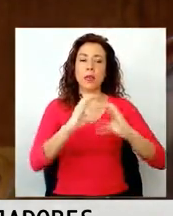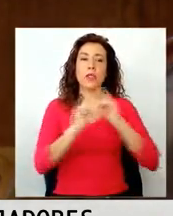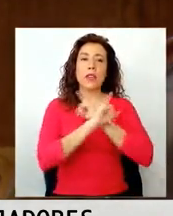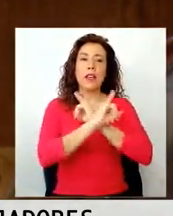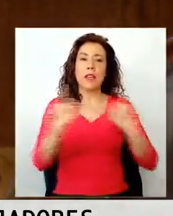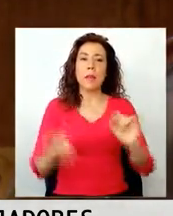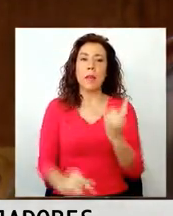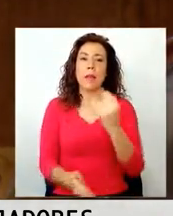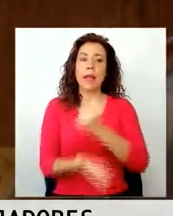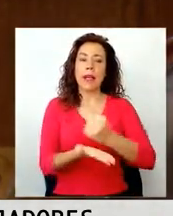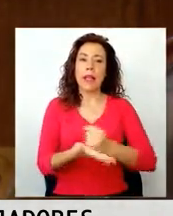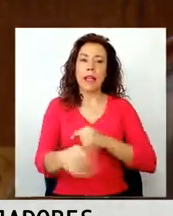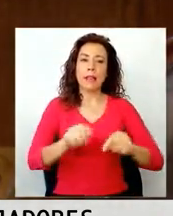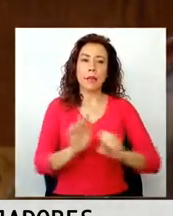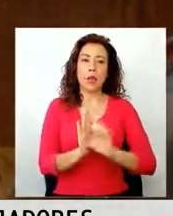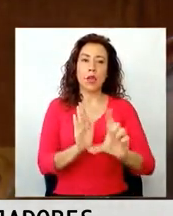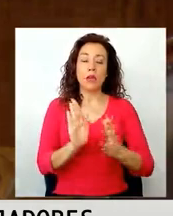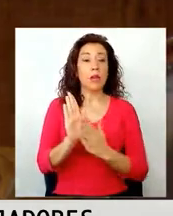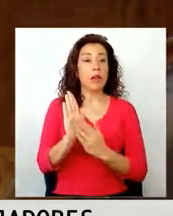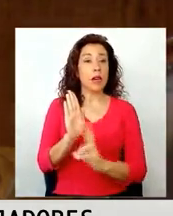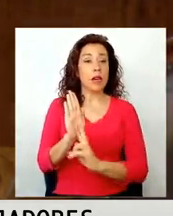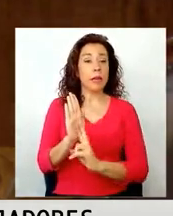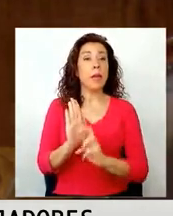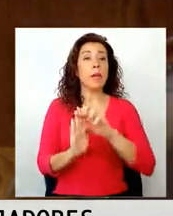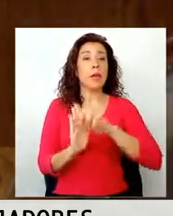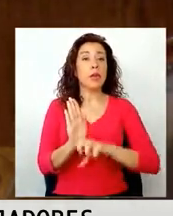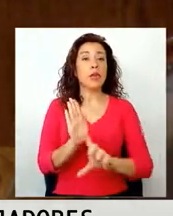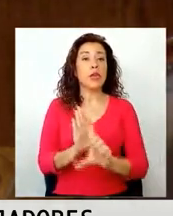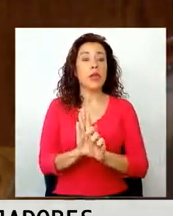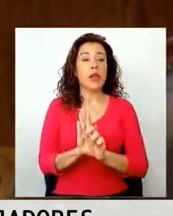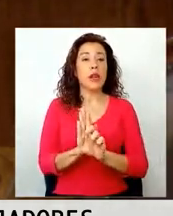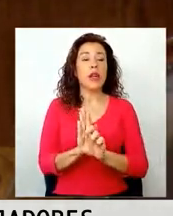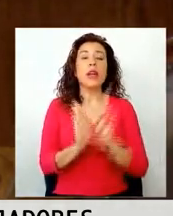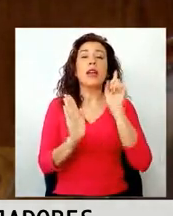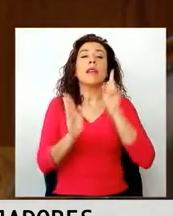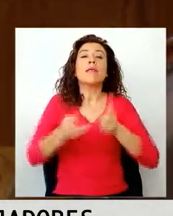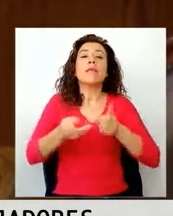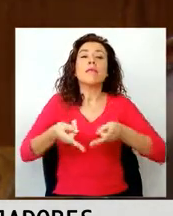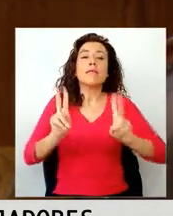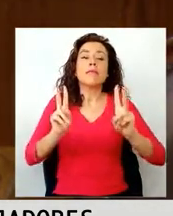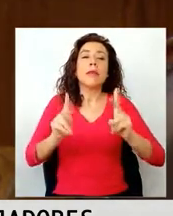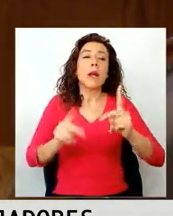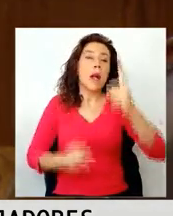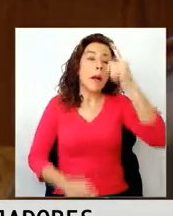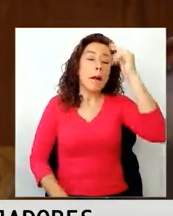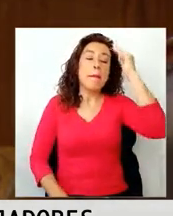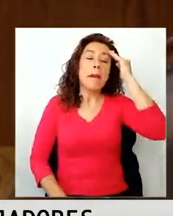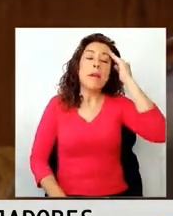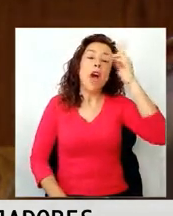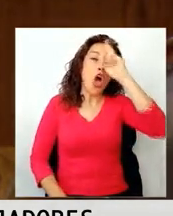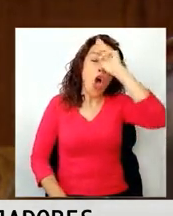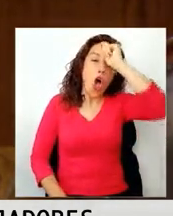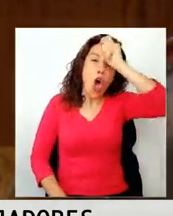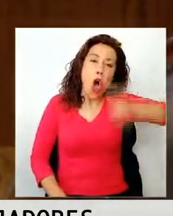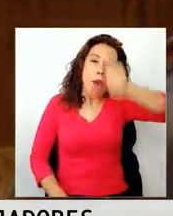constitucional y reglamentario el proyecto de ley que autoriza a elegir un Memorial en homenaje a los trabajadores de la mina al teniente fallecidos como